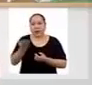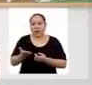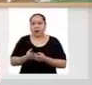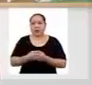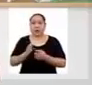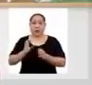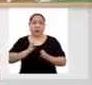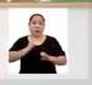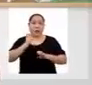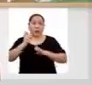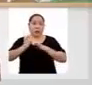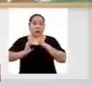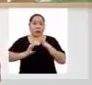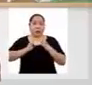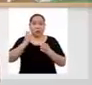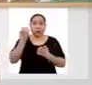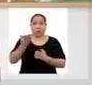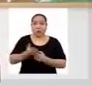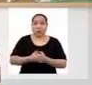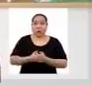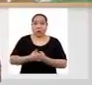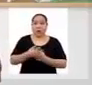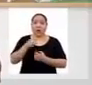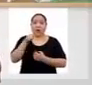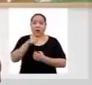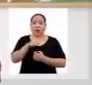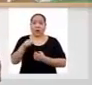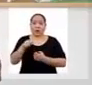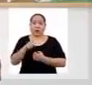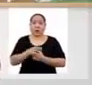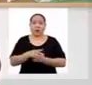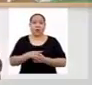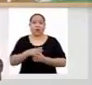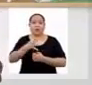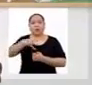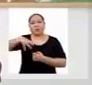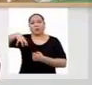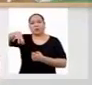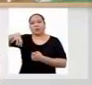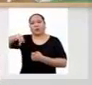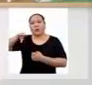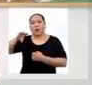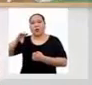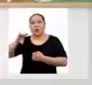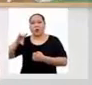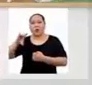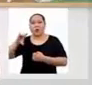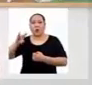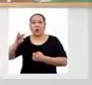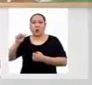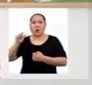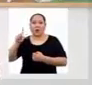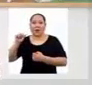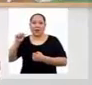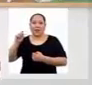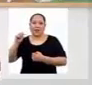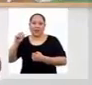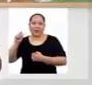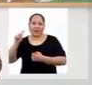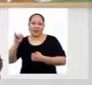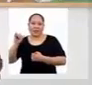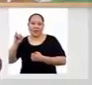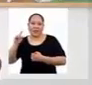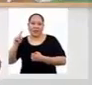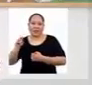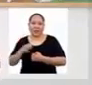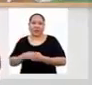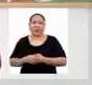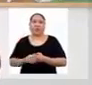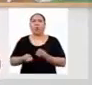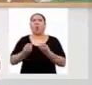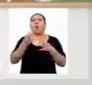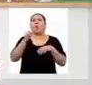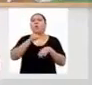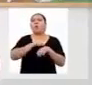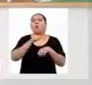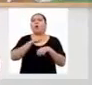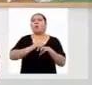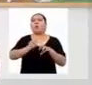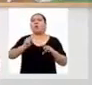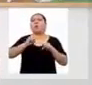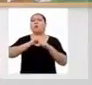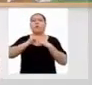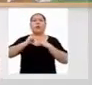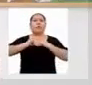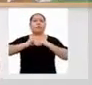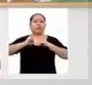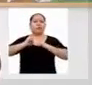nuestras emociones, eso estará relacionado a una variable cualitativa. Si deseamos conocer cuánto tiempo realizamos